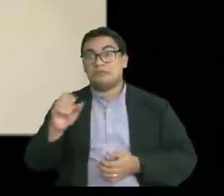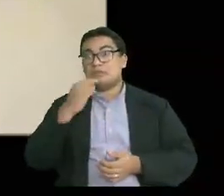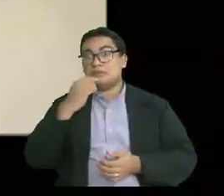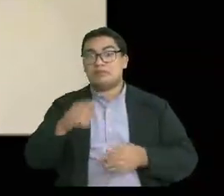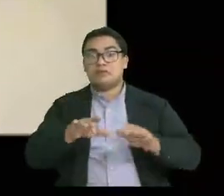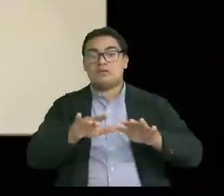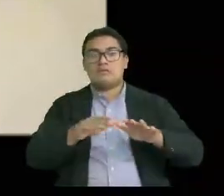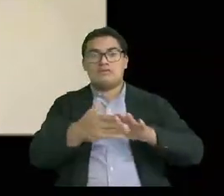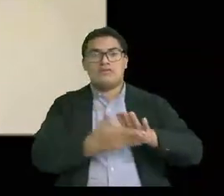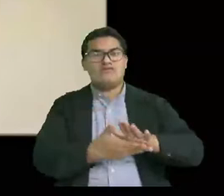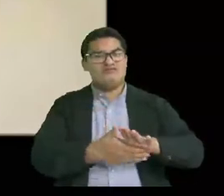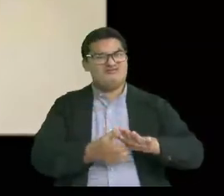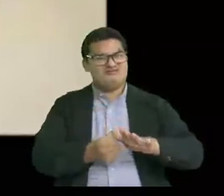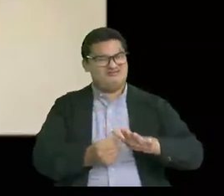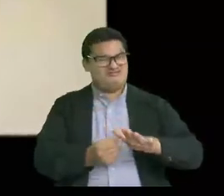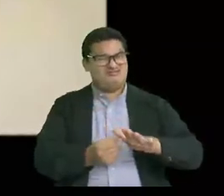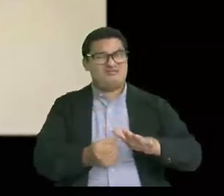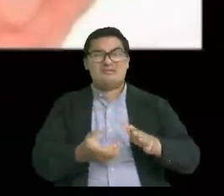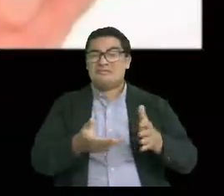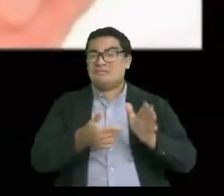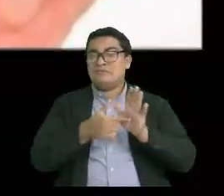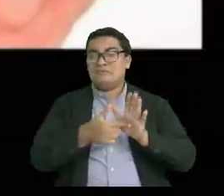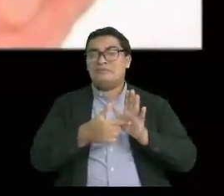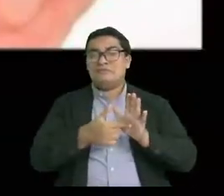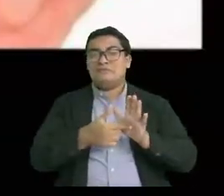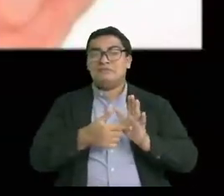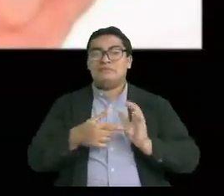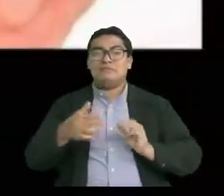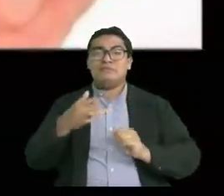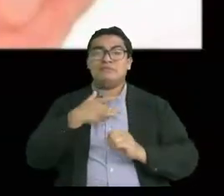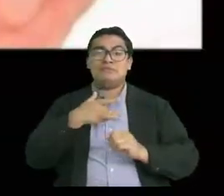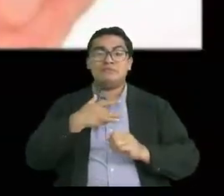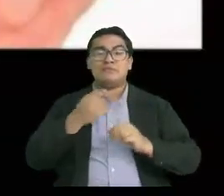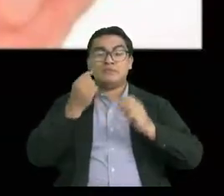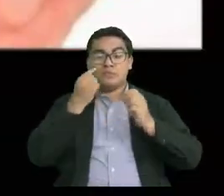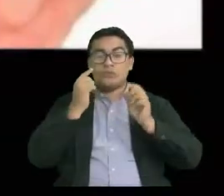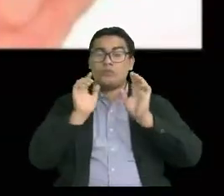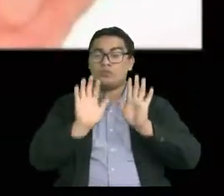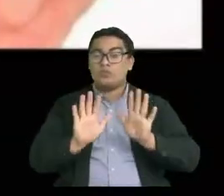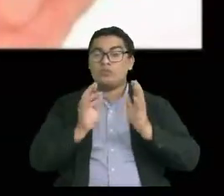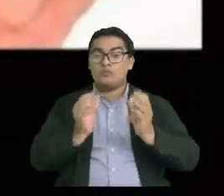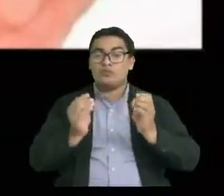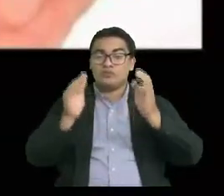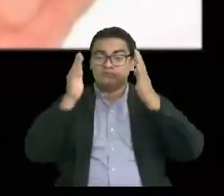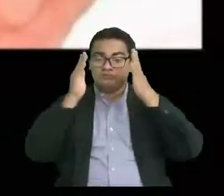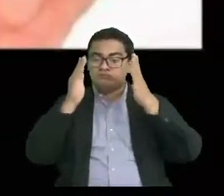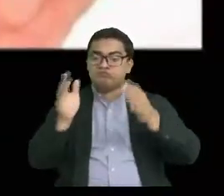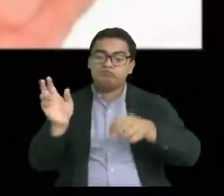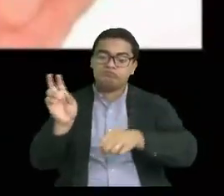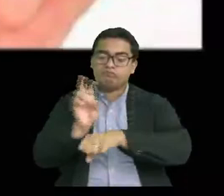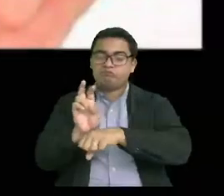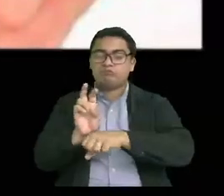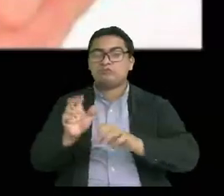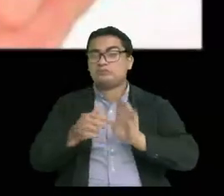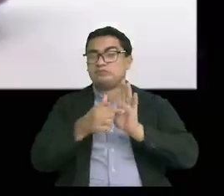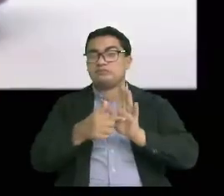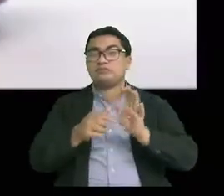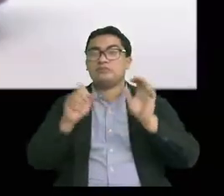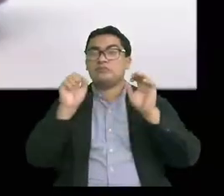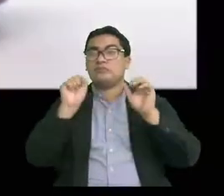pie plano rígido, ya que en este sí hay que tomar más cuidado, más atención, más seguimiento, e incluso puede